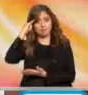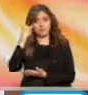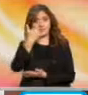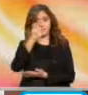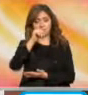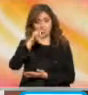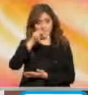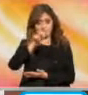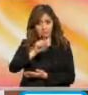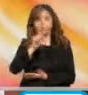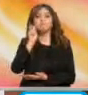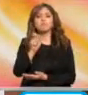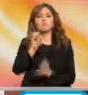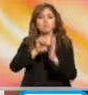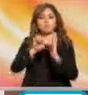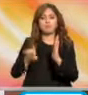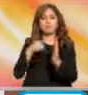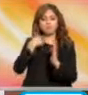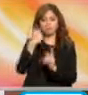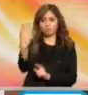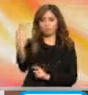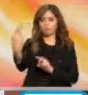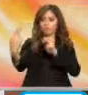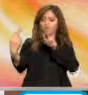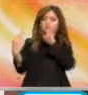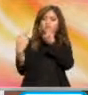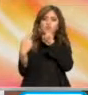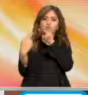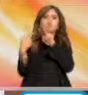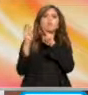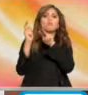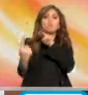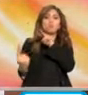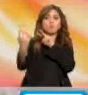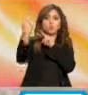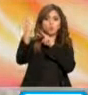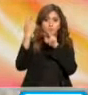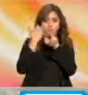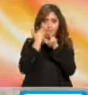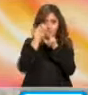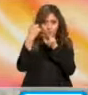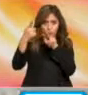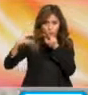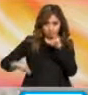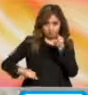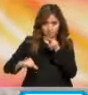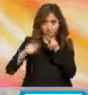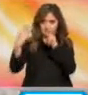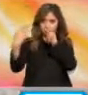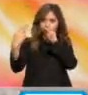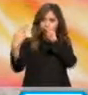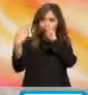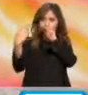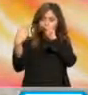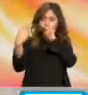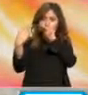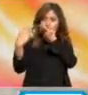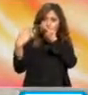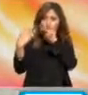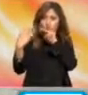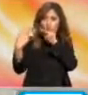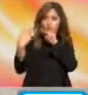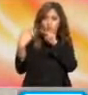Bueno. en un bote de crema, ¿no? Claro, de yogur, ¿no? De helado y luego lo metes al refri. Dame mi Oye, pero hablábamos